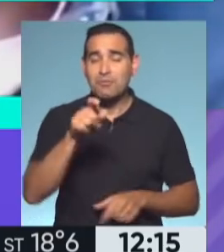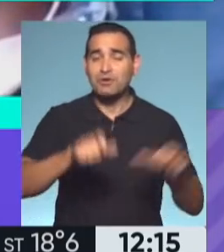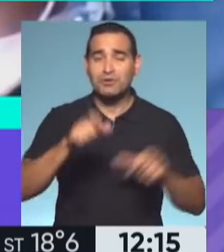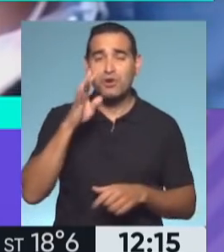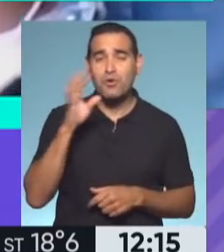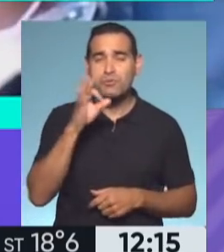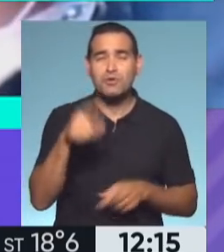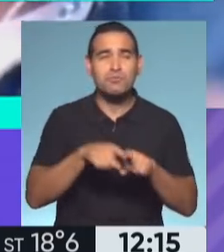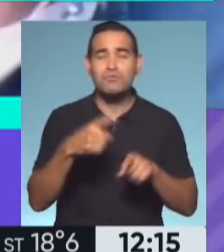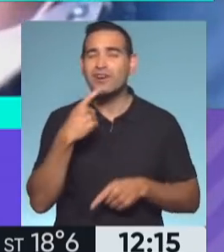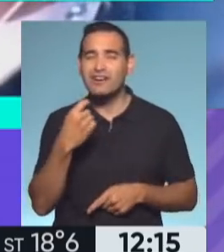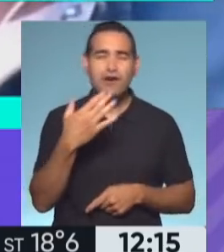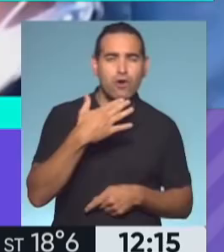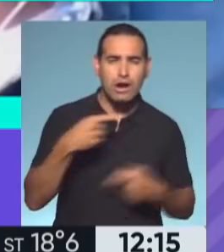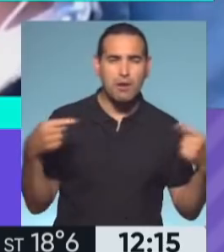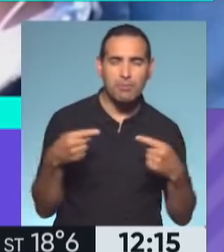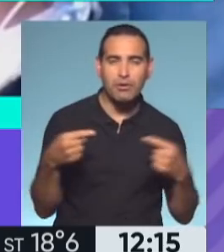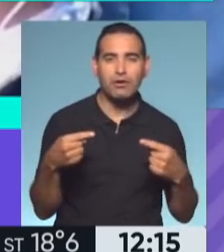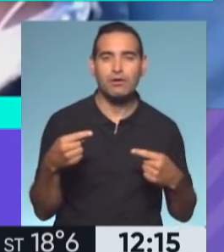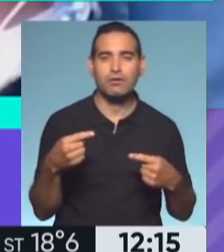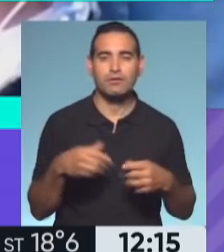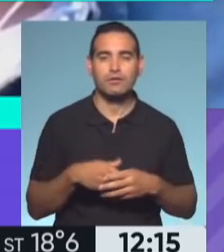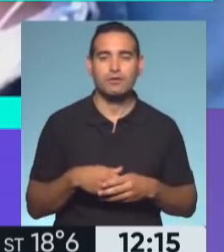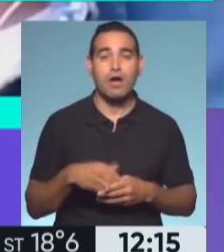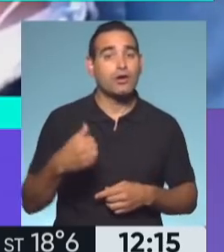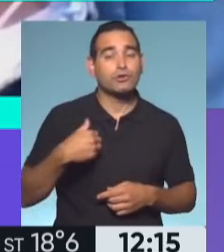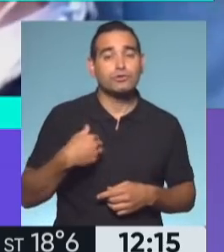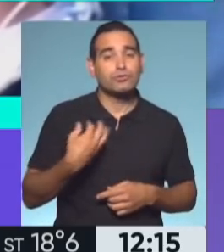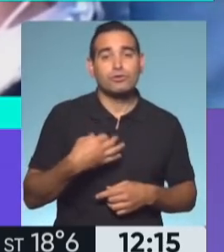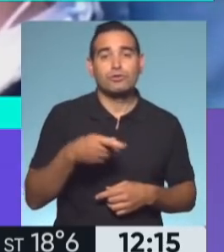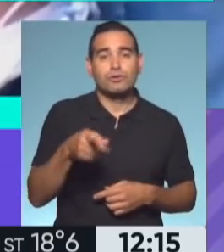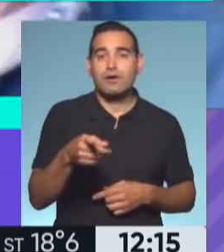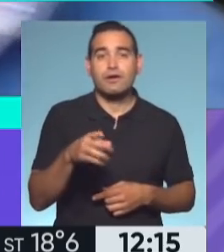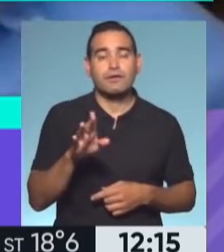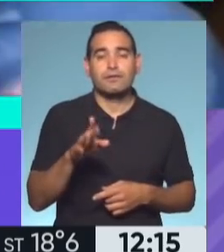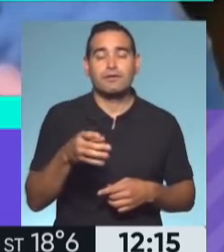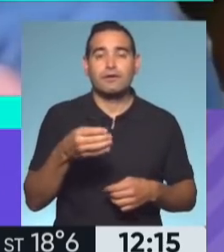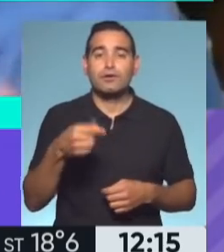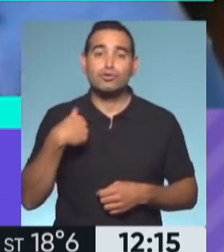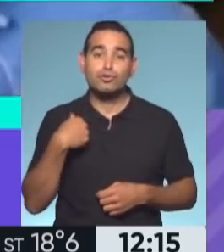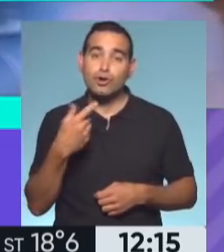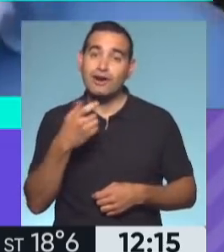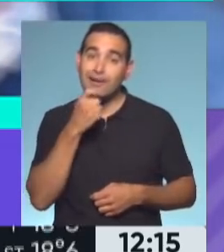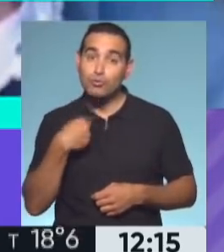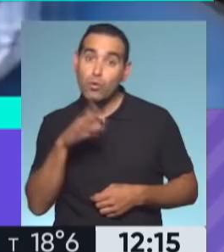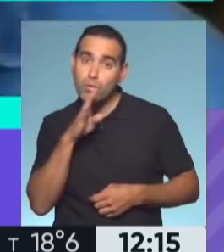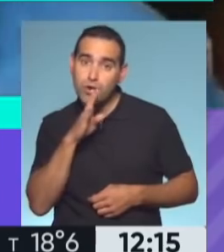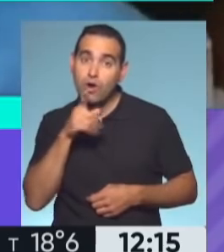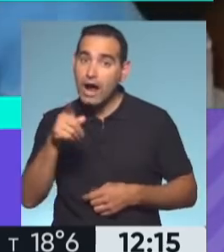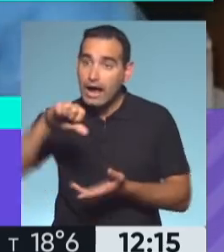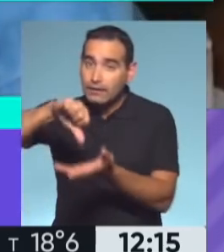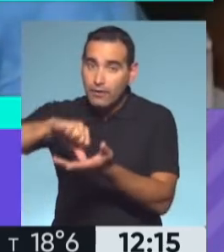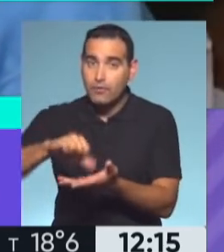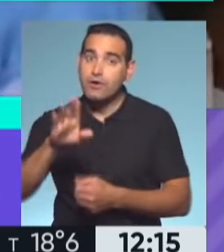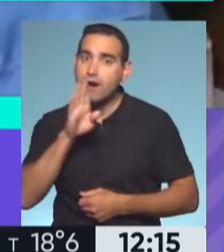fuera un River y Boca, donde si yo soy judío tengo que condonar todo lo que es Israel. Si yo soy musulmán tengo que condonar todo lo que hacen organizaciones